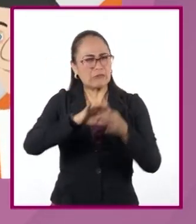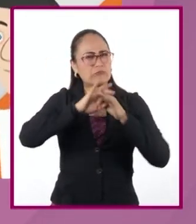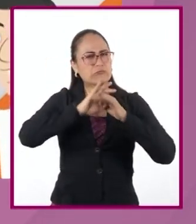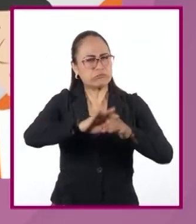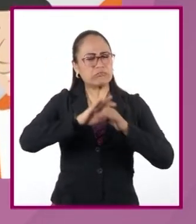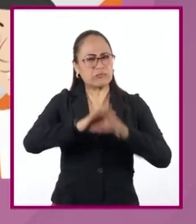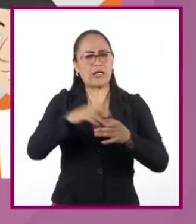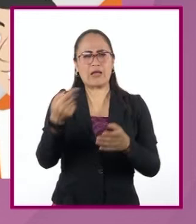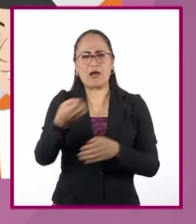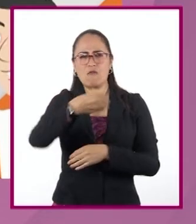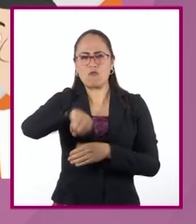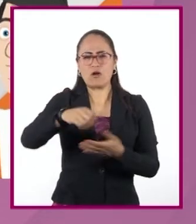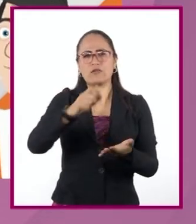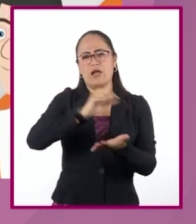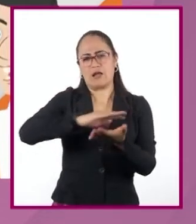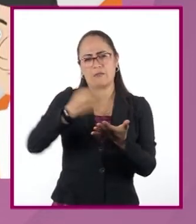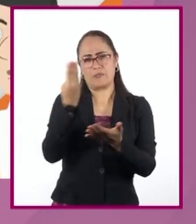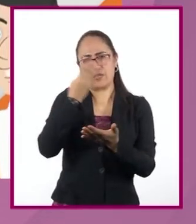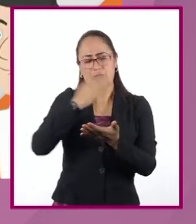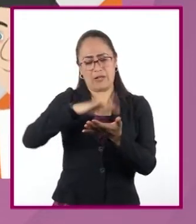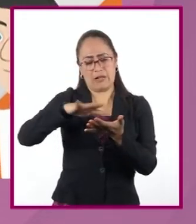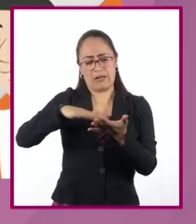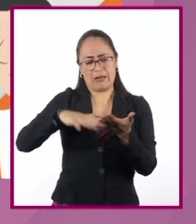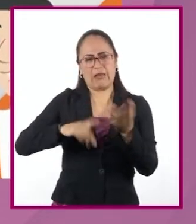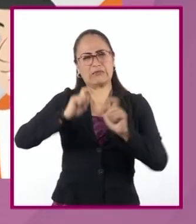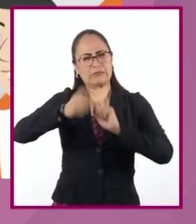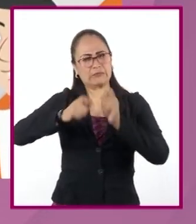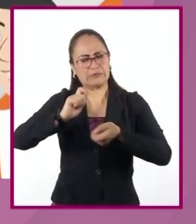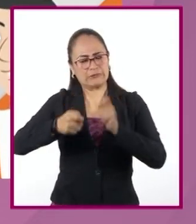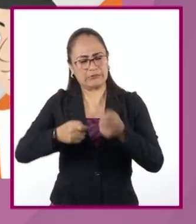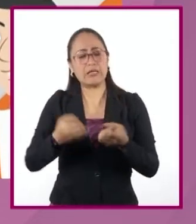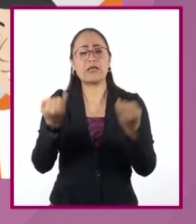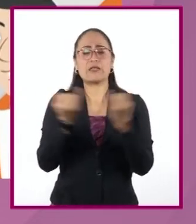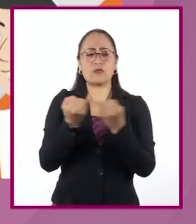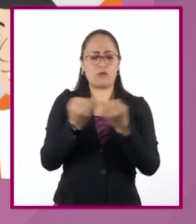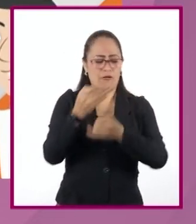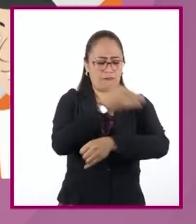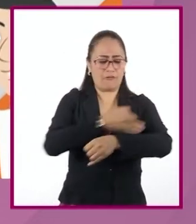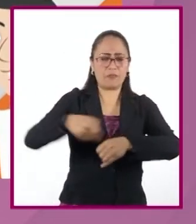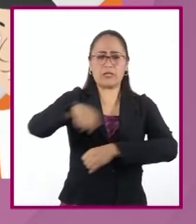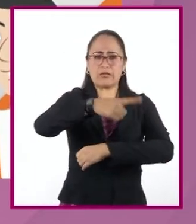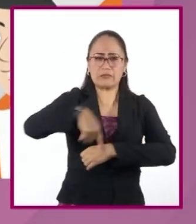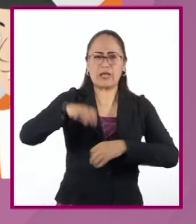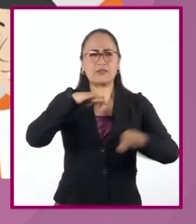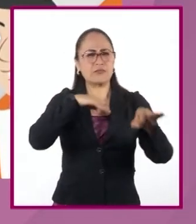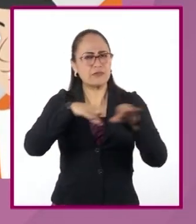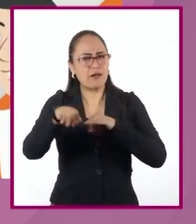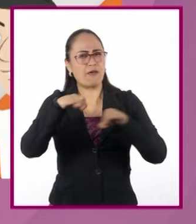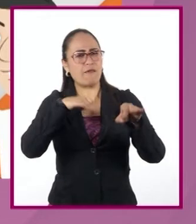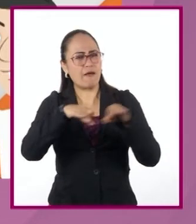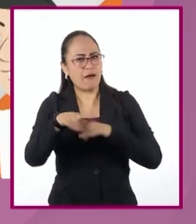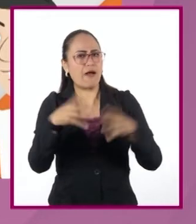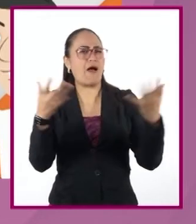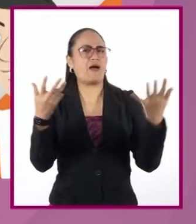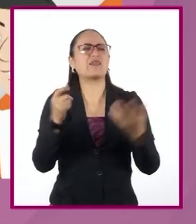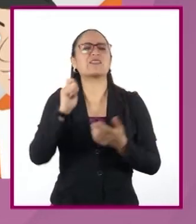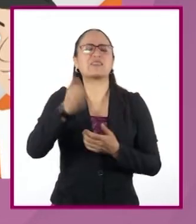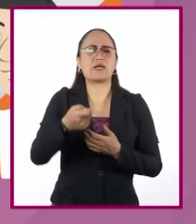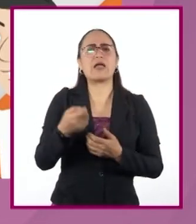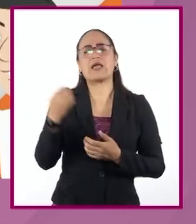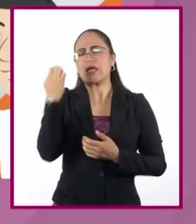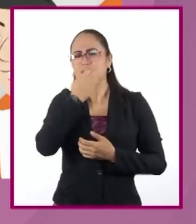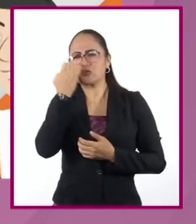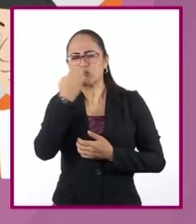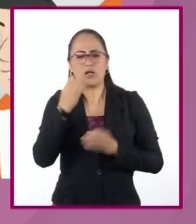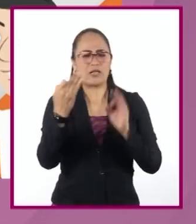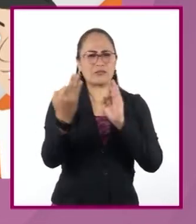exigían leer e interpretar la Biblia y la necesidad de trabajar de las familias impuso crear escuelas en casi todos